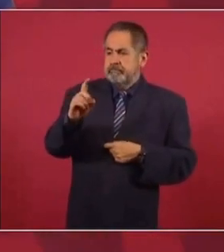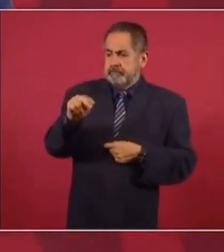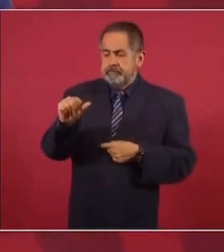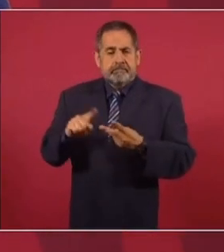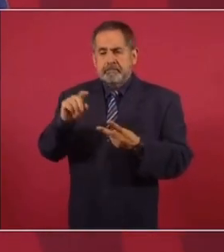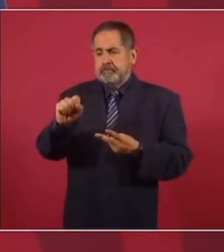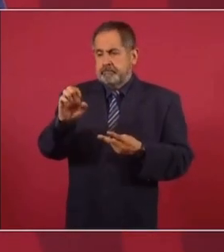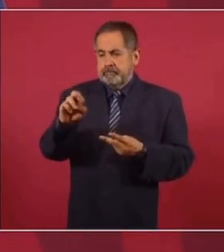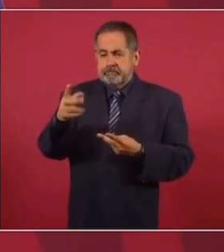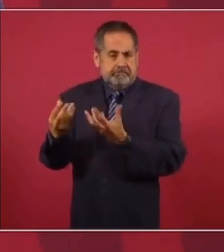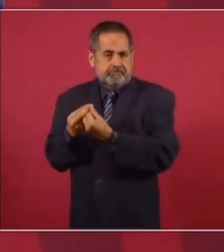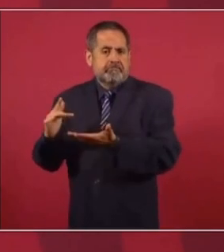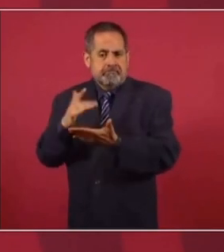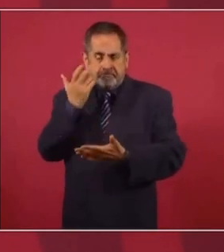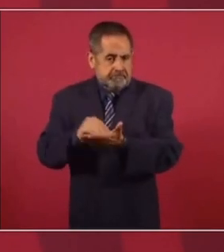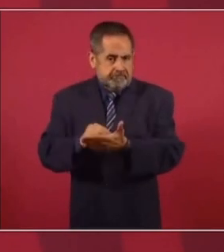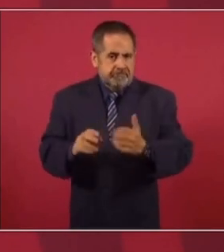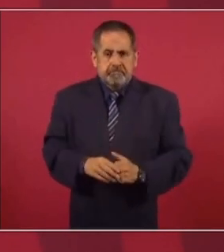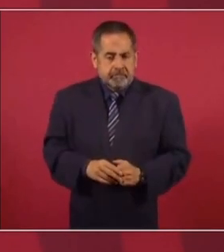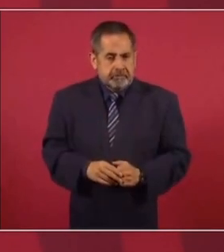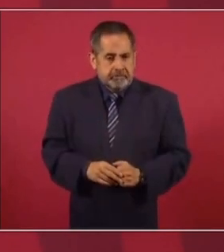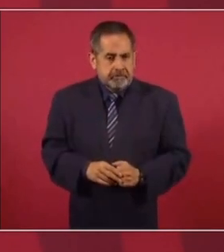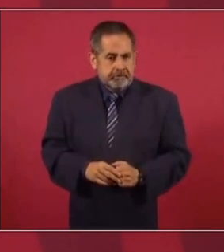Marina y de la Secretaría de la Defensa. Desde luego,